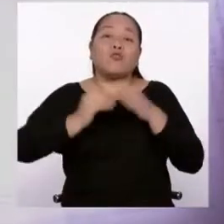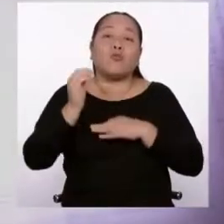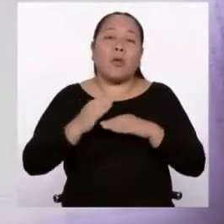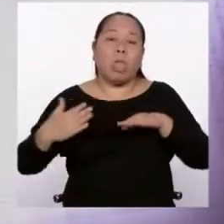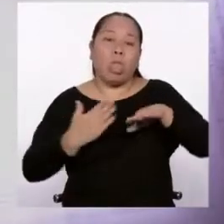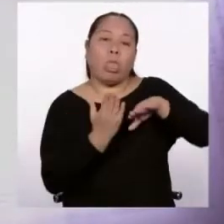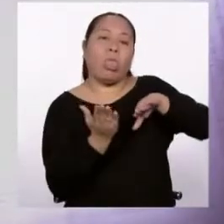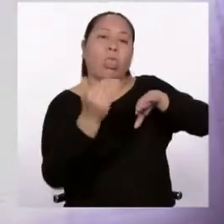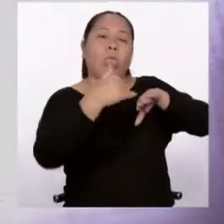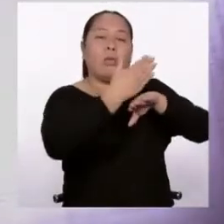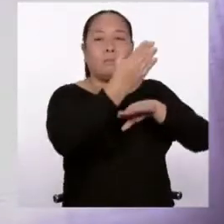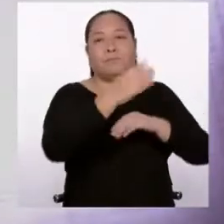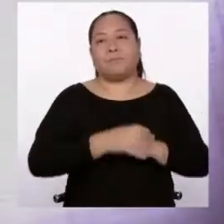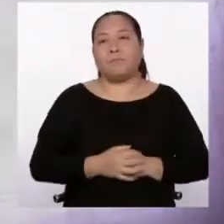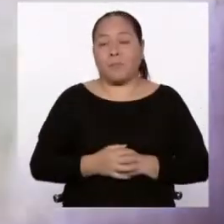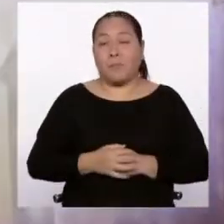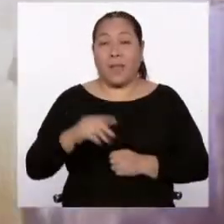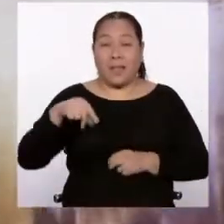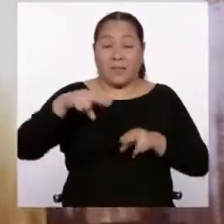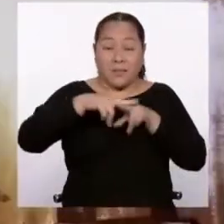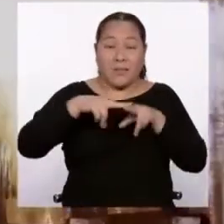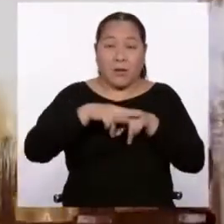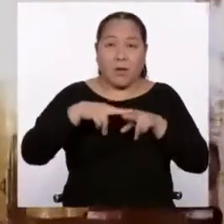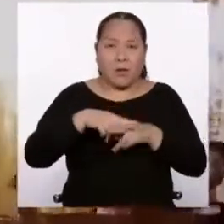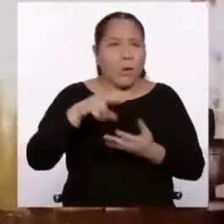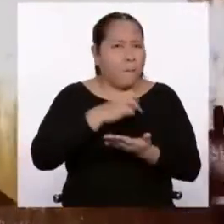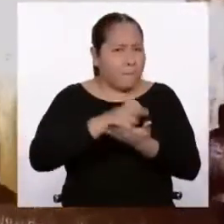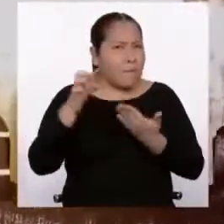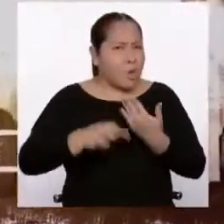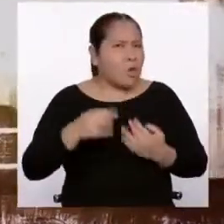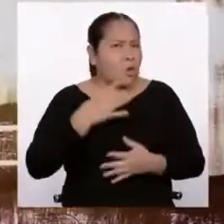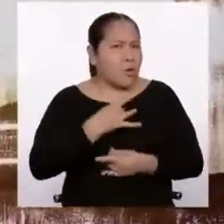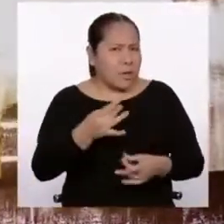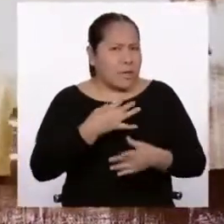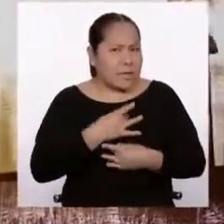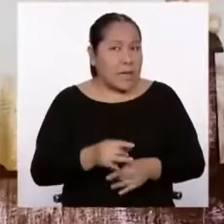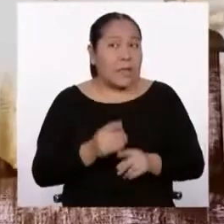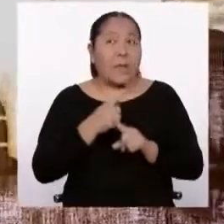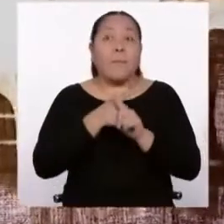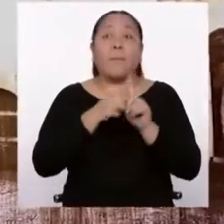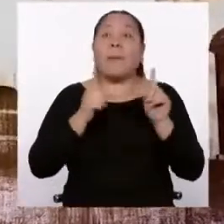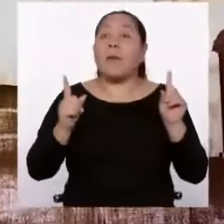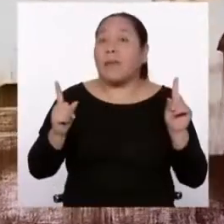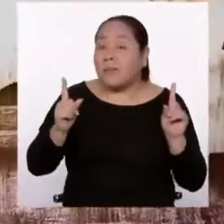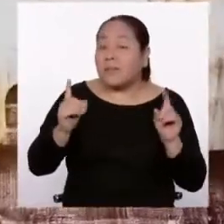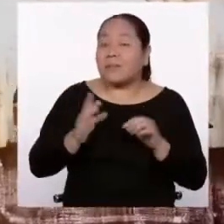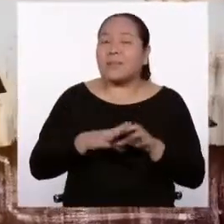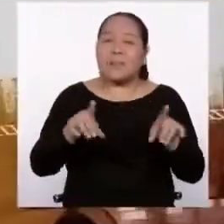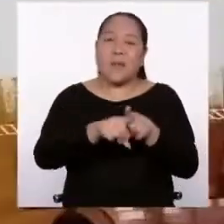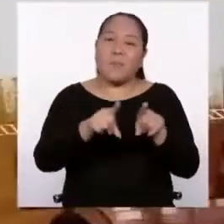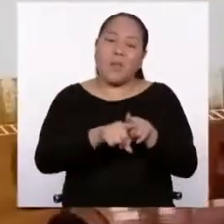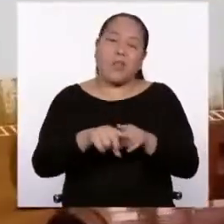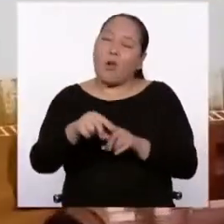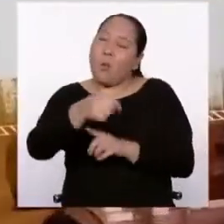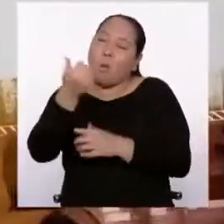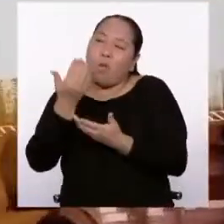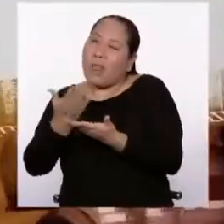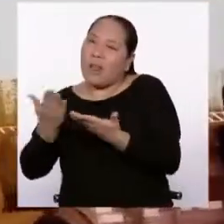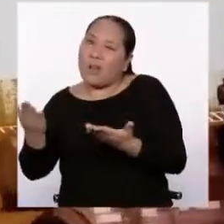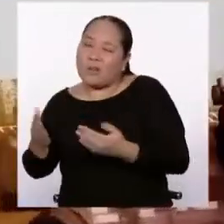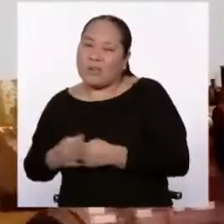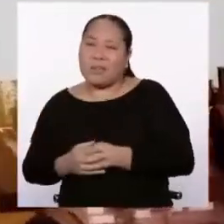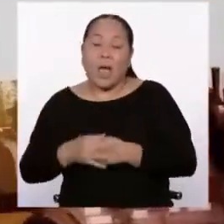Los ferrocarriles fueron un proyecto muy interesante, pero al parecer, como en muchos otros casos, el